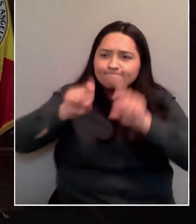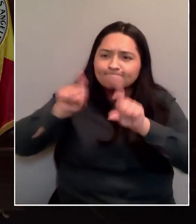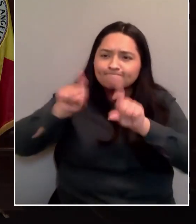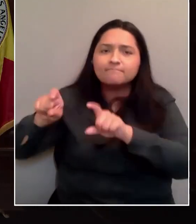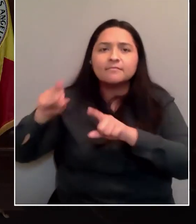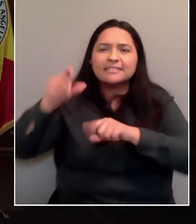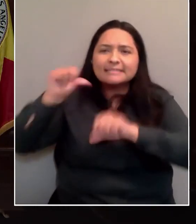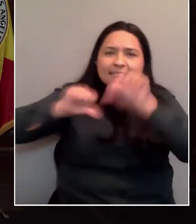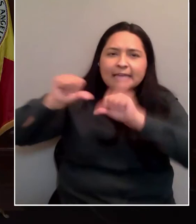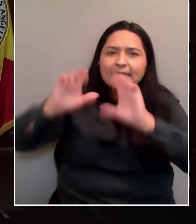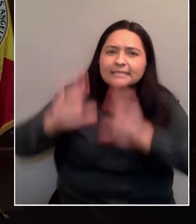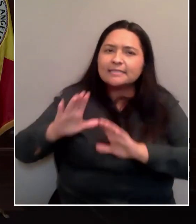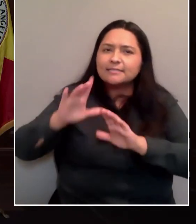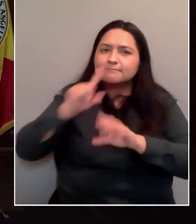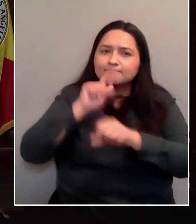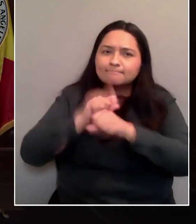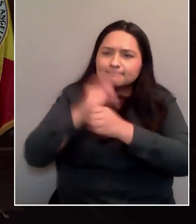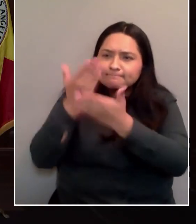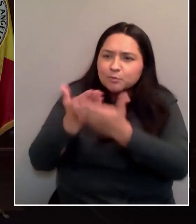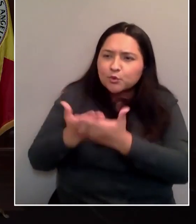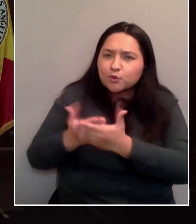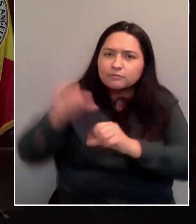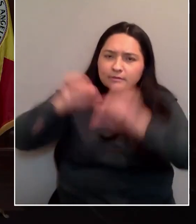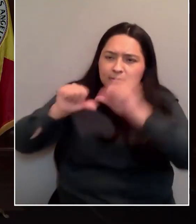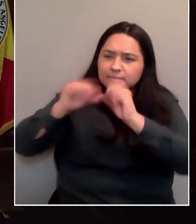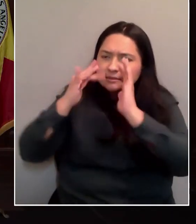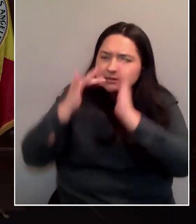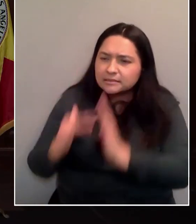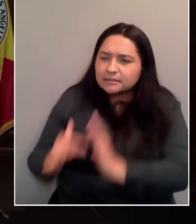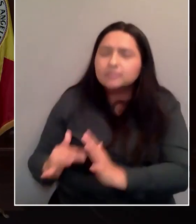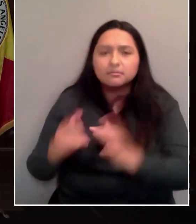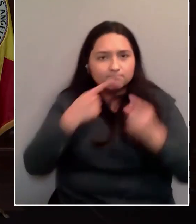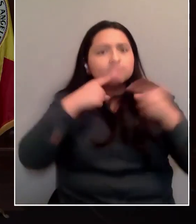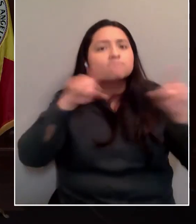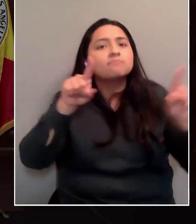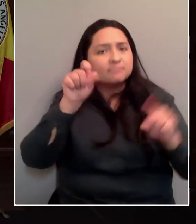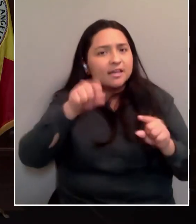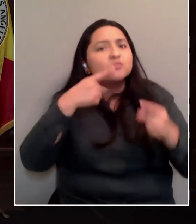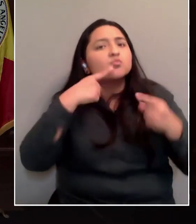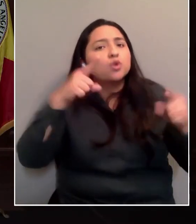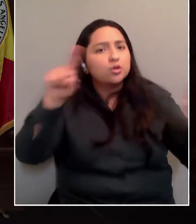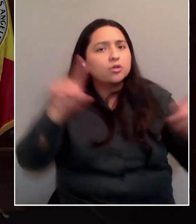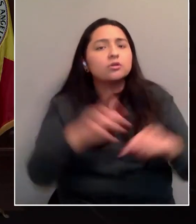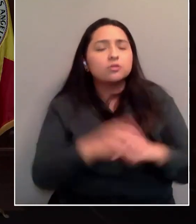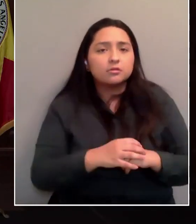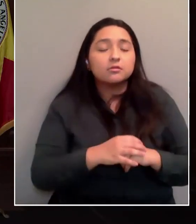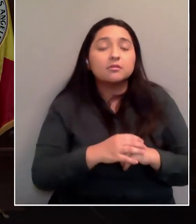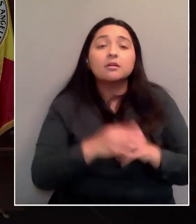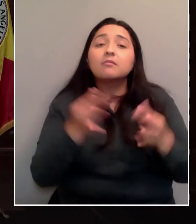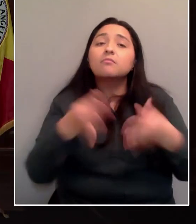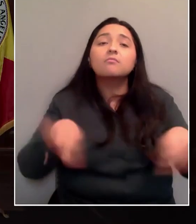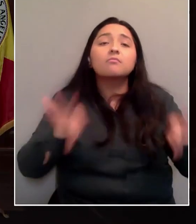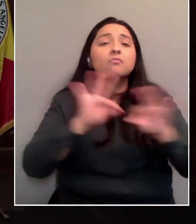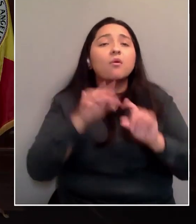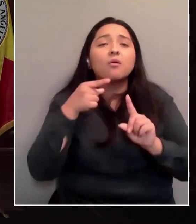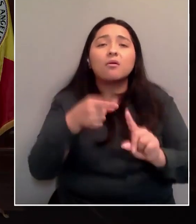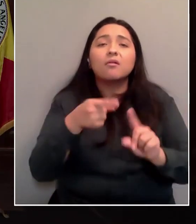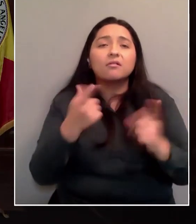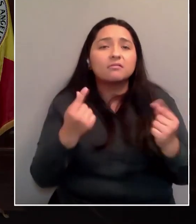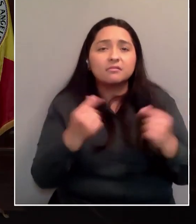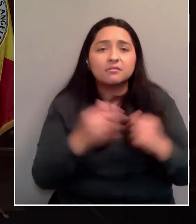revisaron cada estudio. Lo más importante es, las vacunas